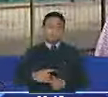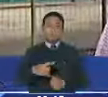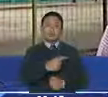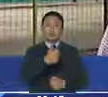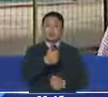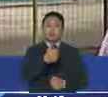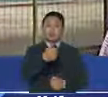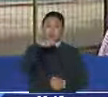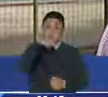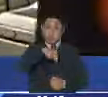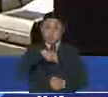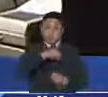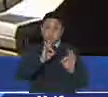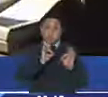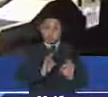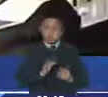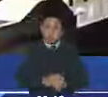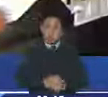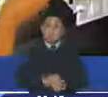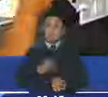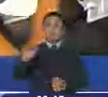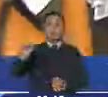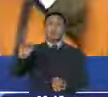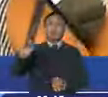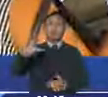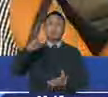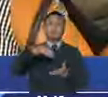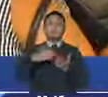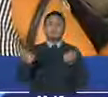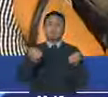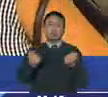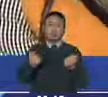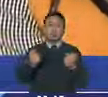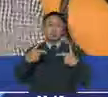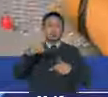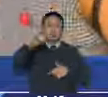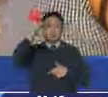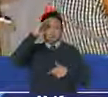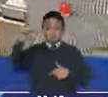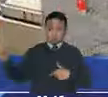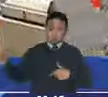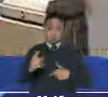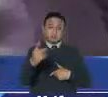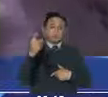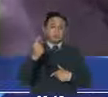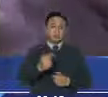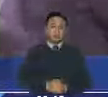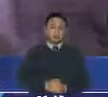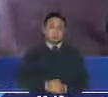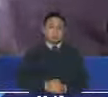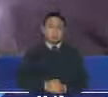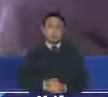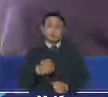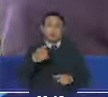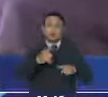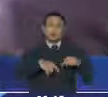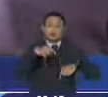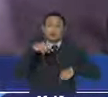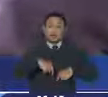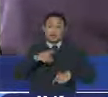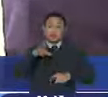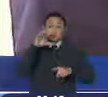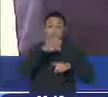está estipulado, avisar al centro de control para que la Policía Nacional se acerque. El guardia no podía actuar ya que